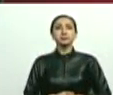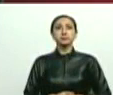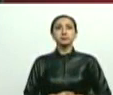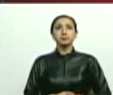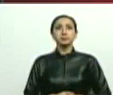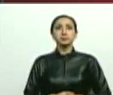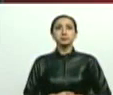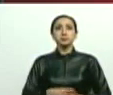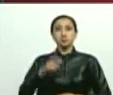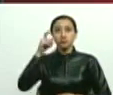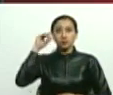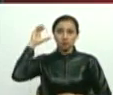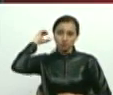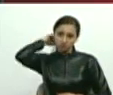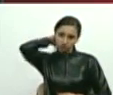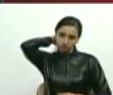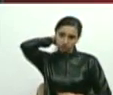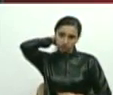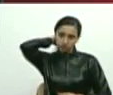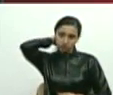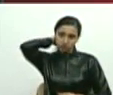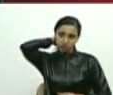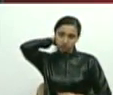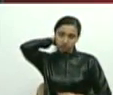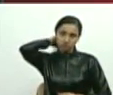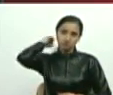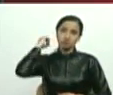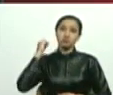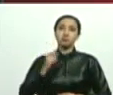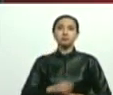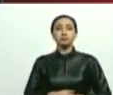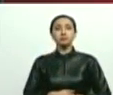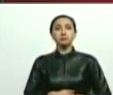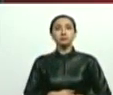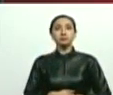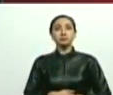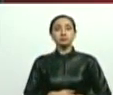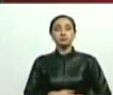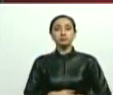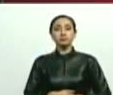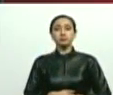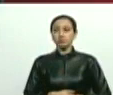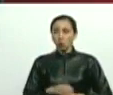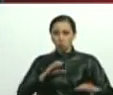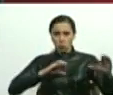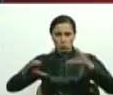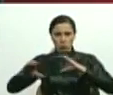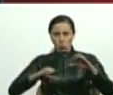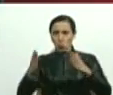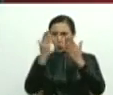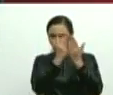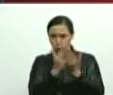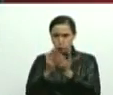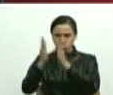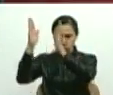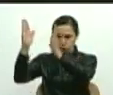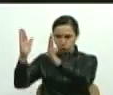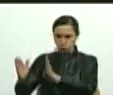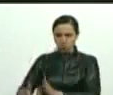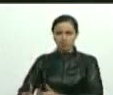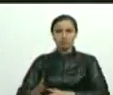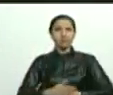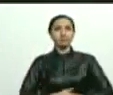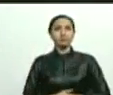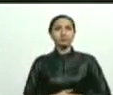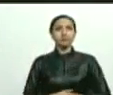Alfred Nazaret Ñáñez, nuestro experto en medios de comunicación, estudioso, yo